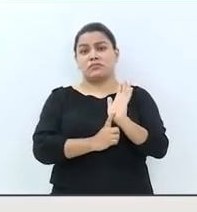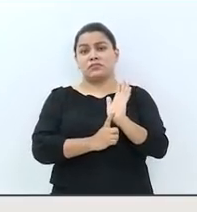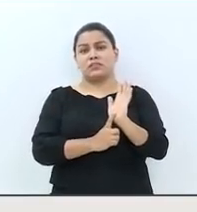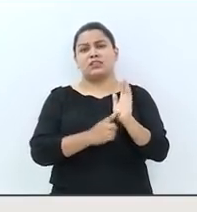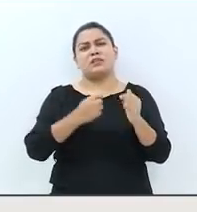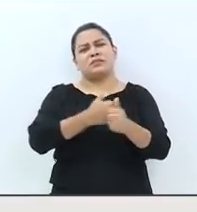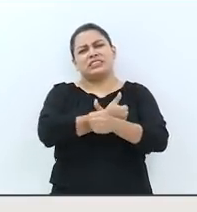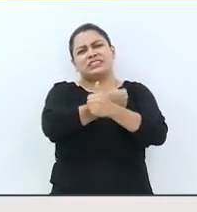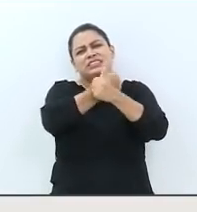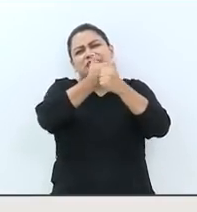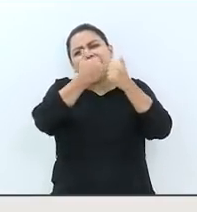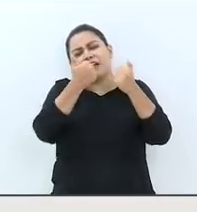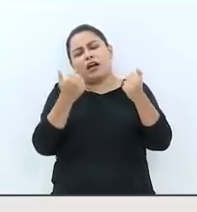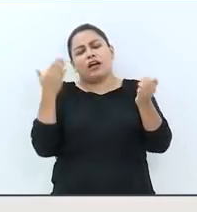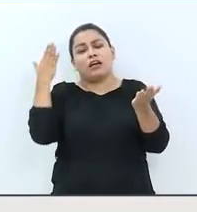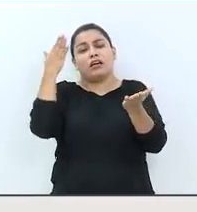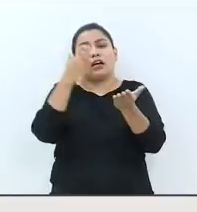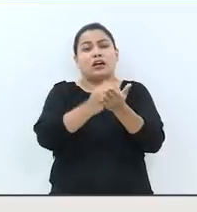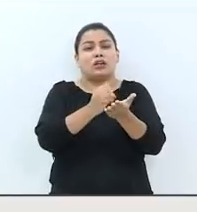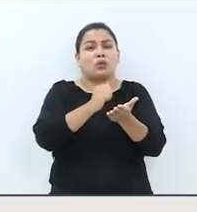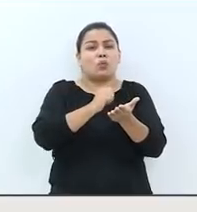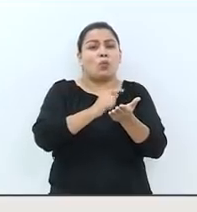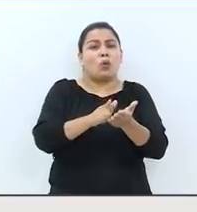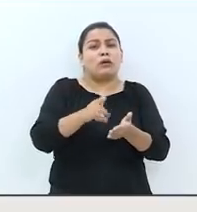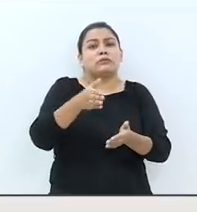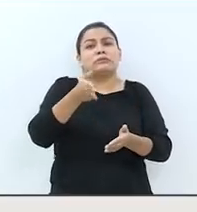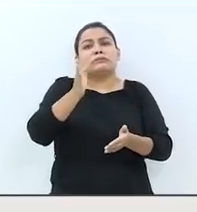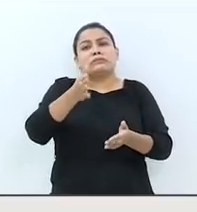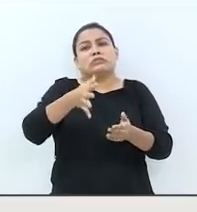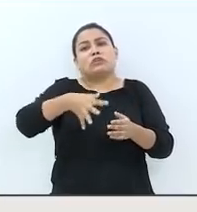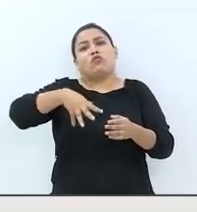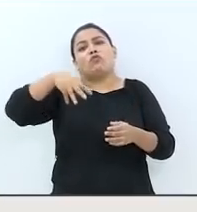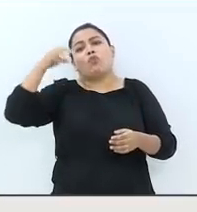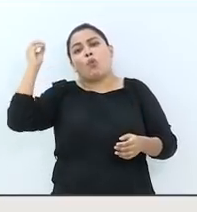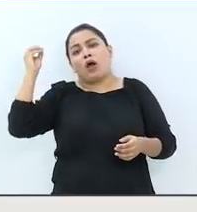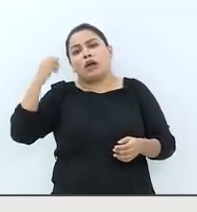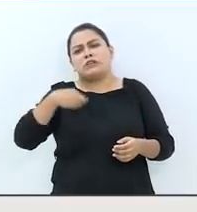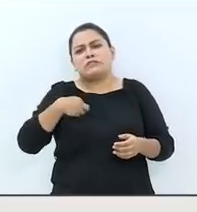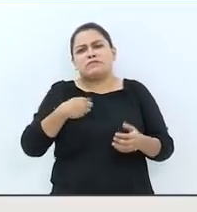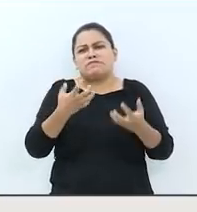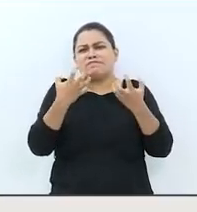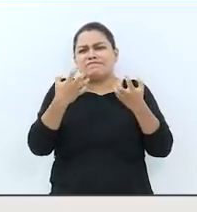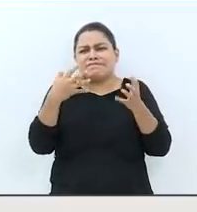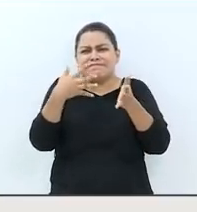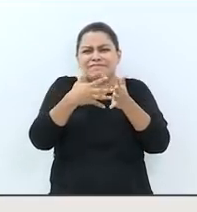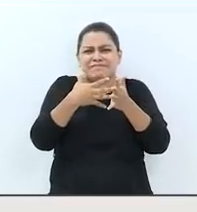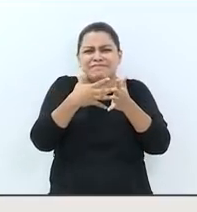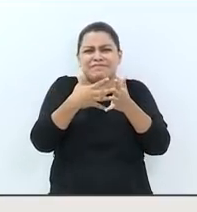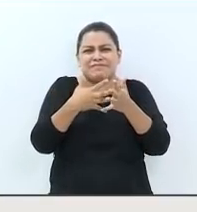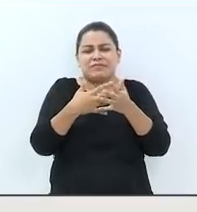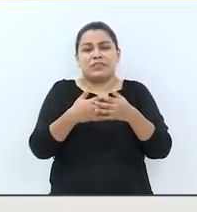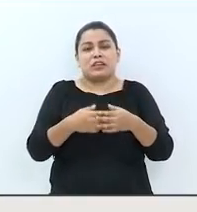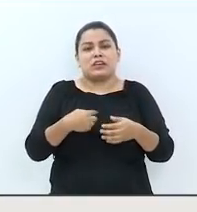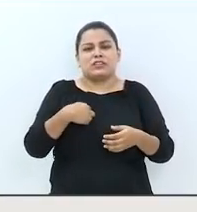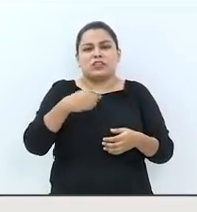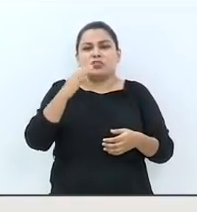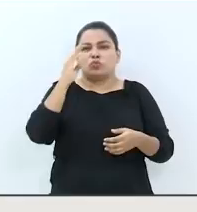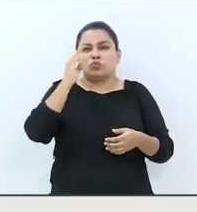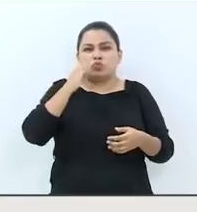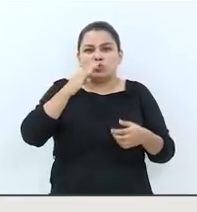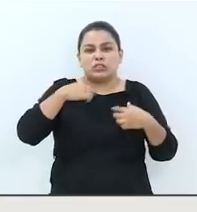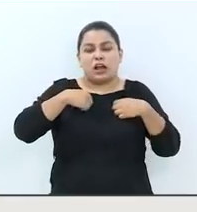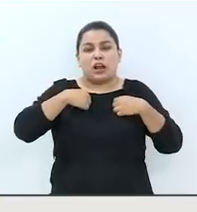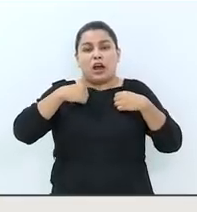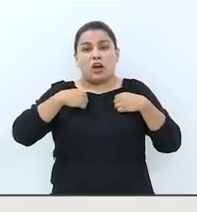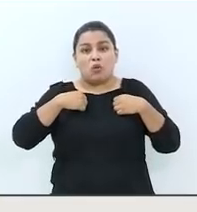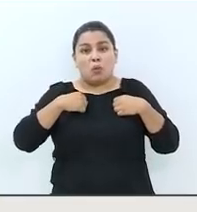mañana antes de ir a la escuela, que si me dejó el bus, que si iba muy lleno, que si hacía mucho calor, que si se me ensució la ropa que